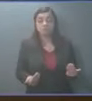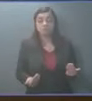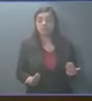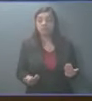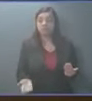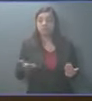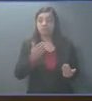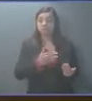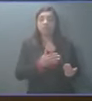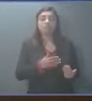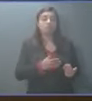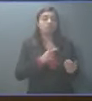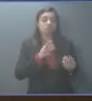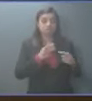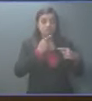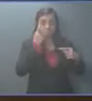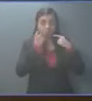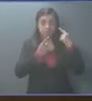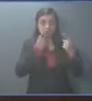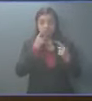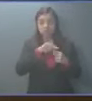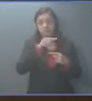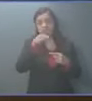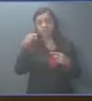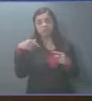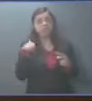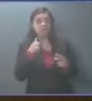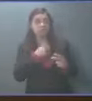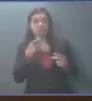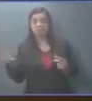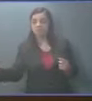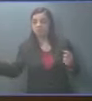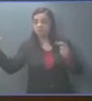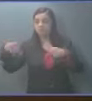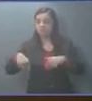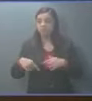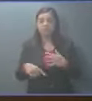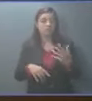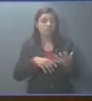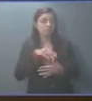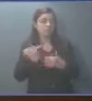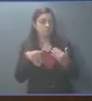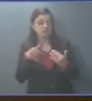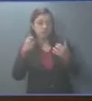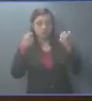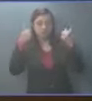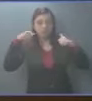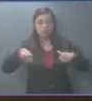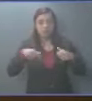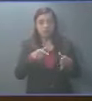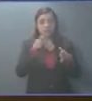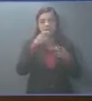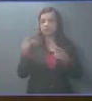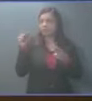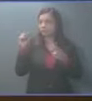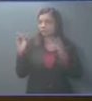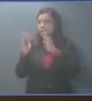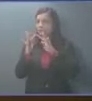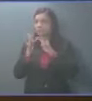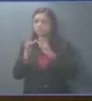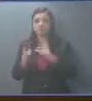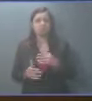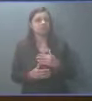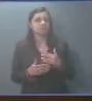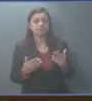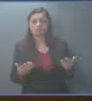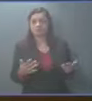entre las visitas que hemos tenido de ustedes, siempre han destacado ese acuerdo interinstitucional.